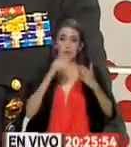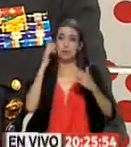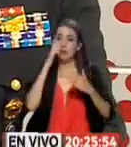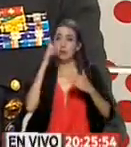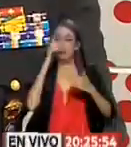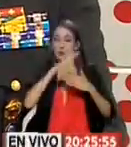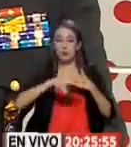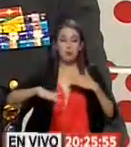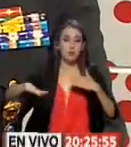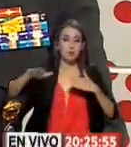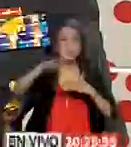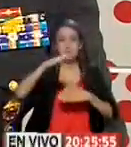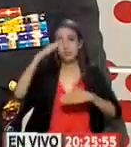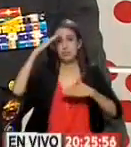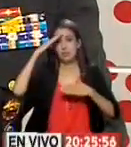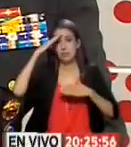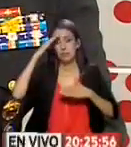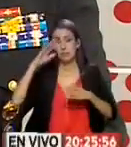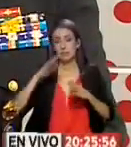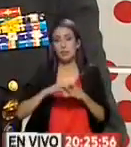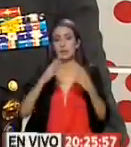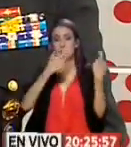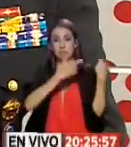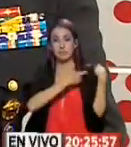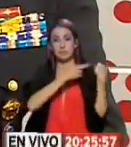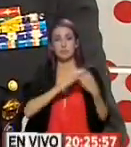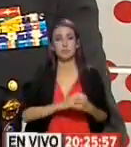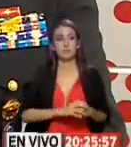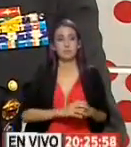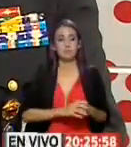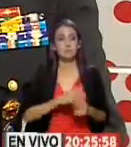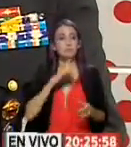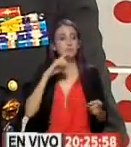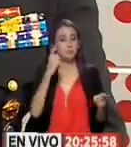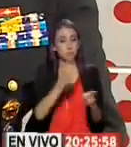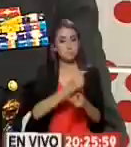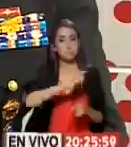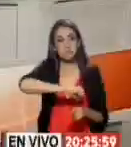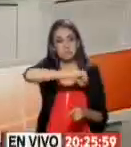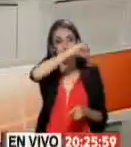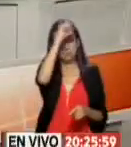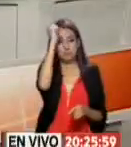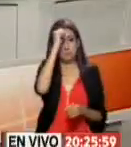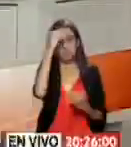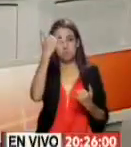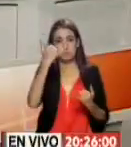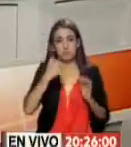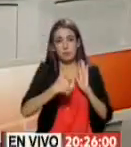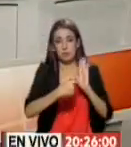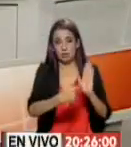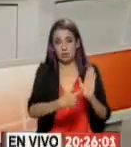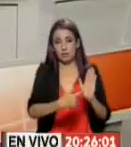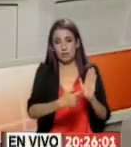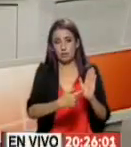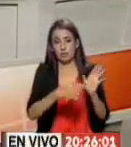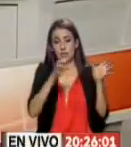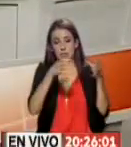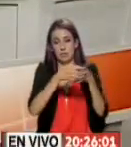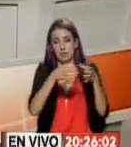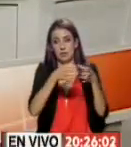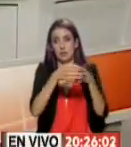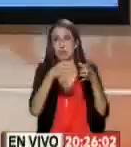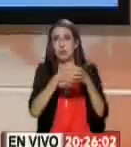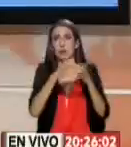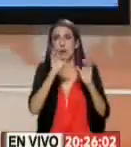un general está al mando de sus tropas. Bueno, y sin duda esa victoria militar finalmente permitió también a la comisión o